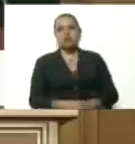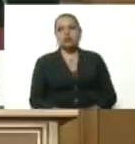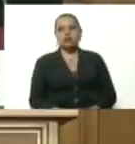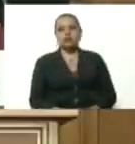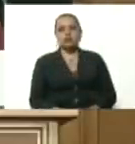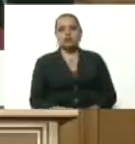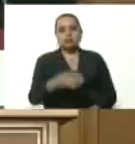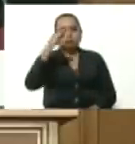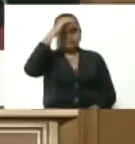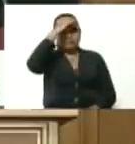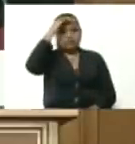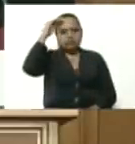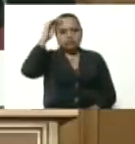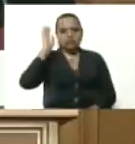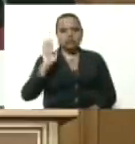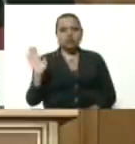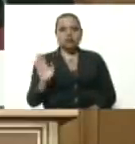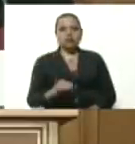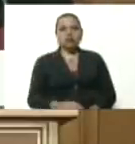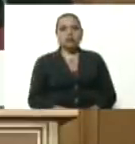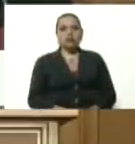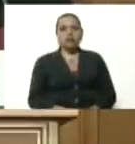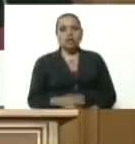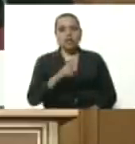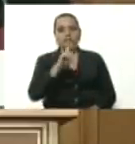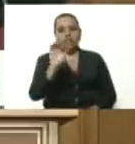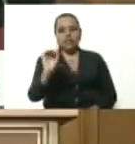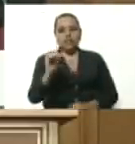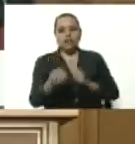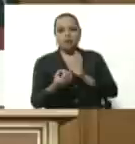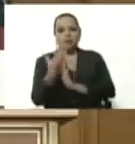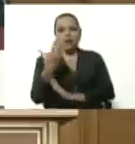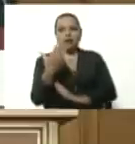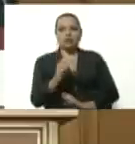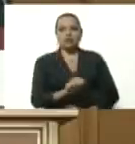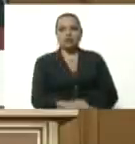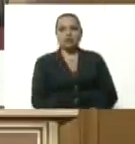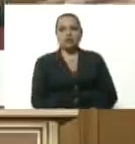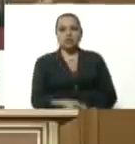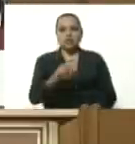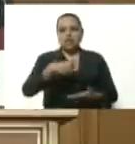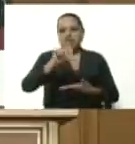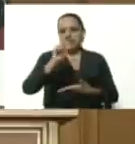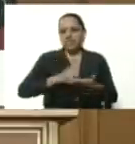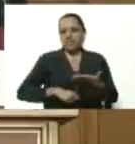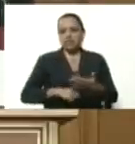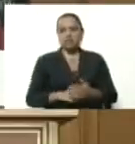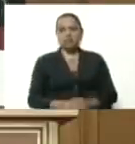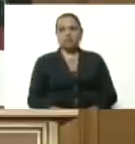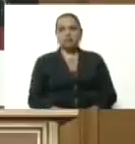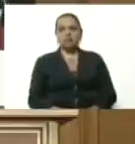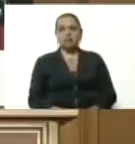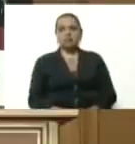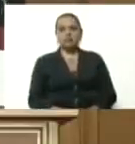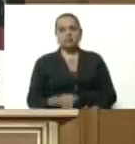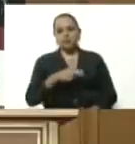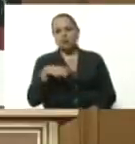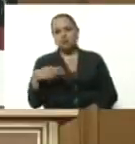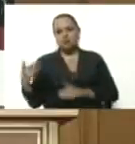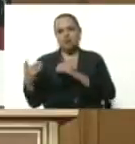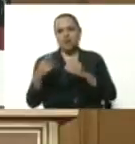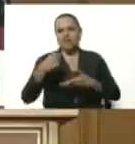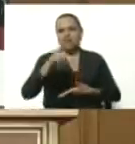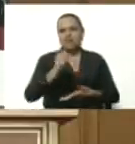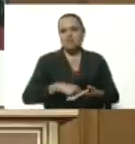eso, es la operación Gedeón del 20 de mayo. No solamente la firma, ya eso lo hemos conversado, pero la firma